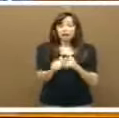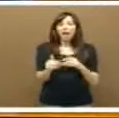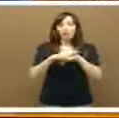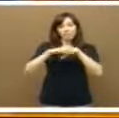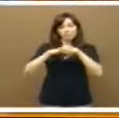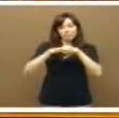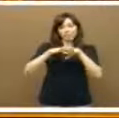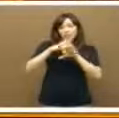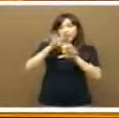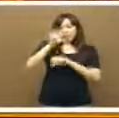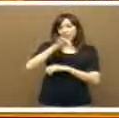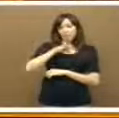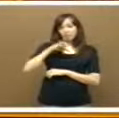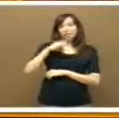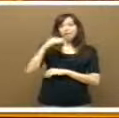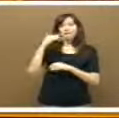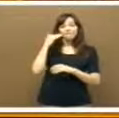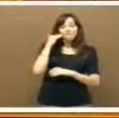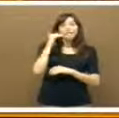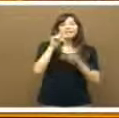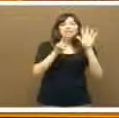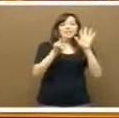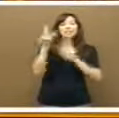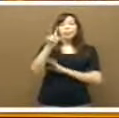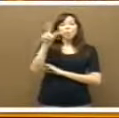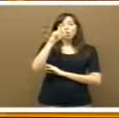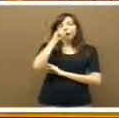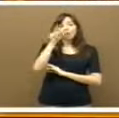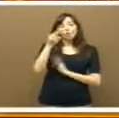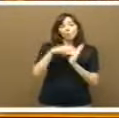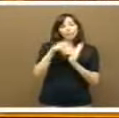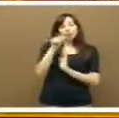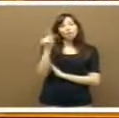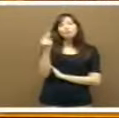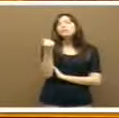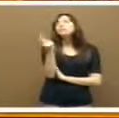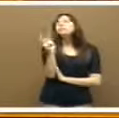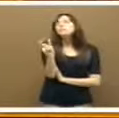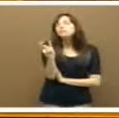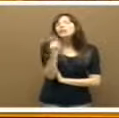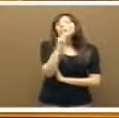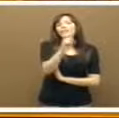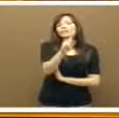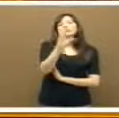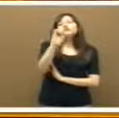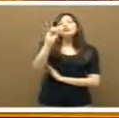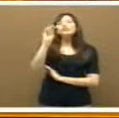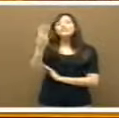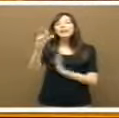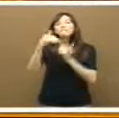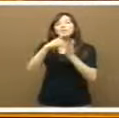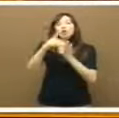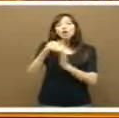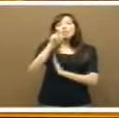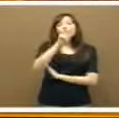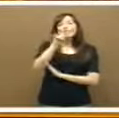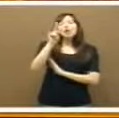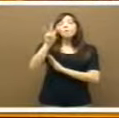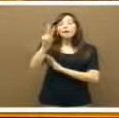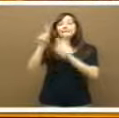Autónoma a fecha del 7 de julio de 2011 era de 103 millones, 226